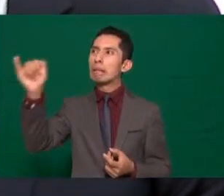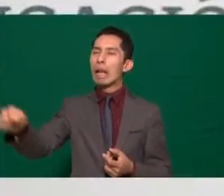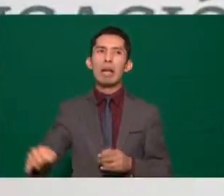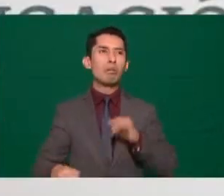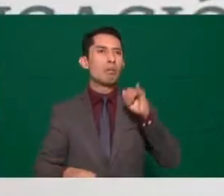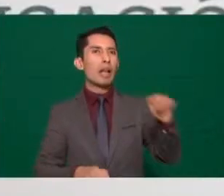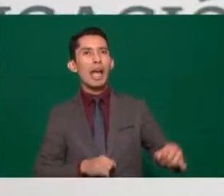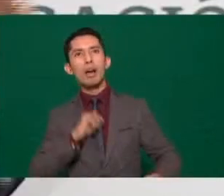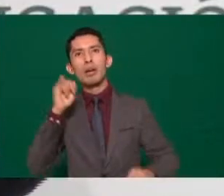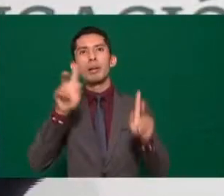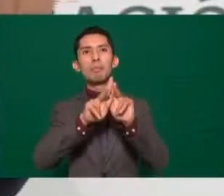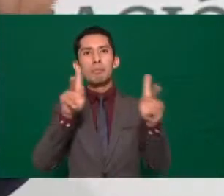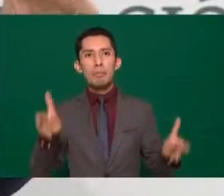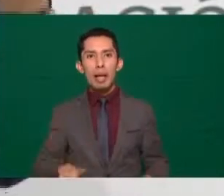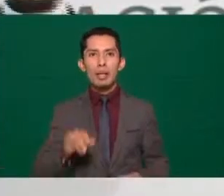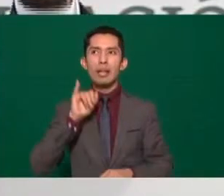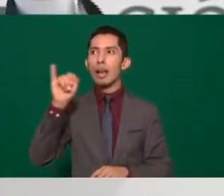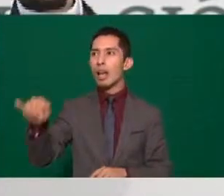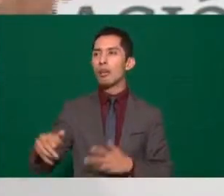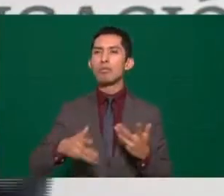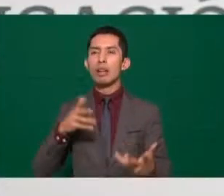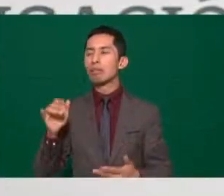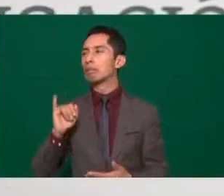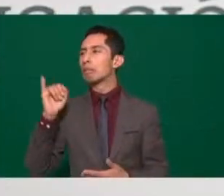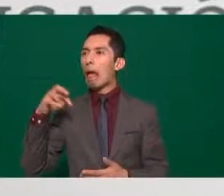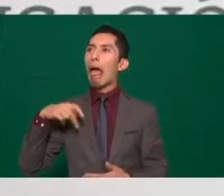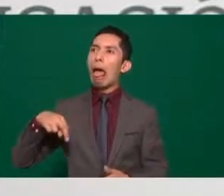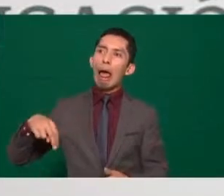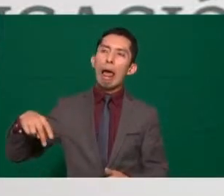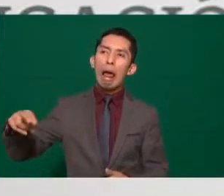comercial, sino que se tengan